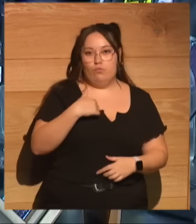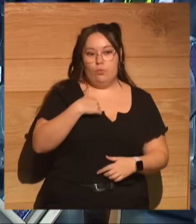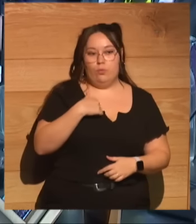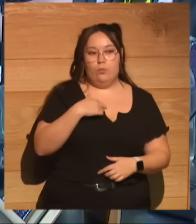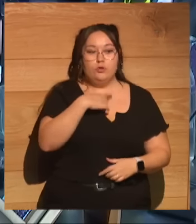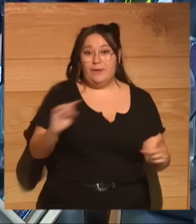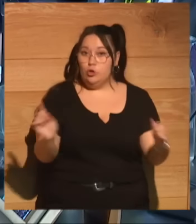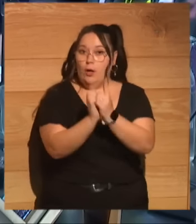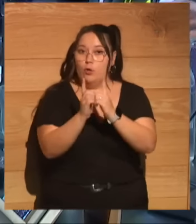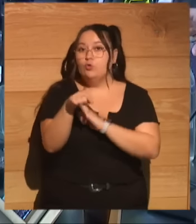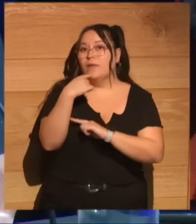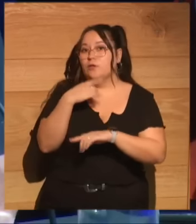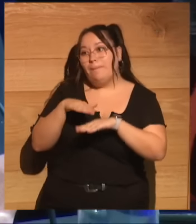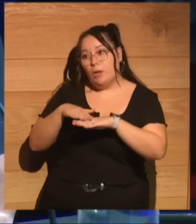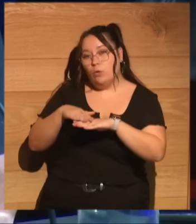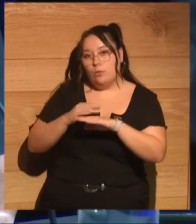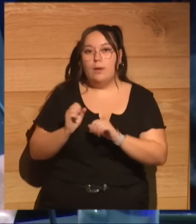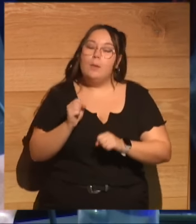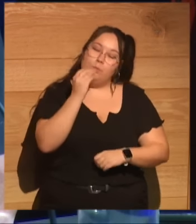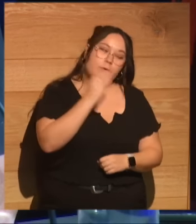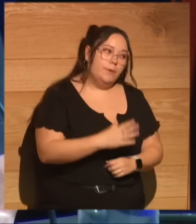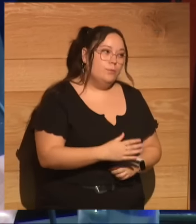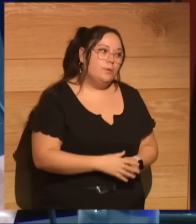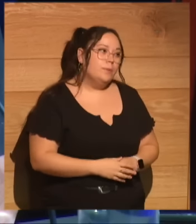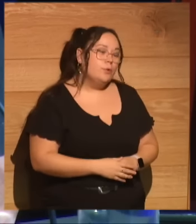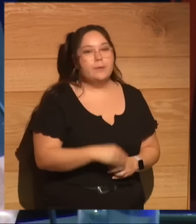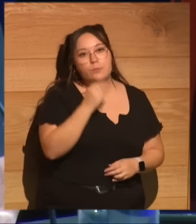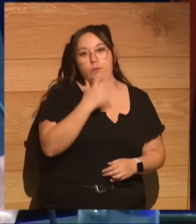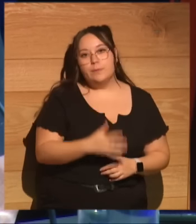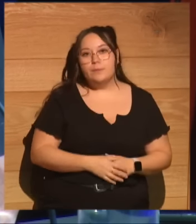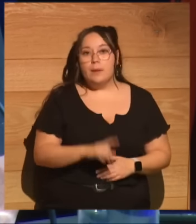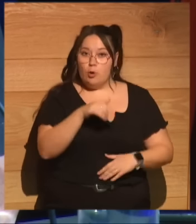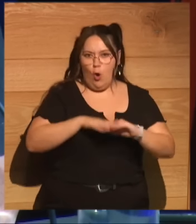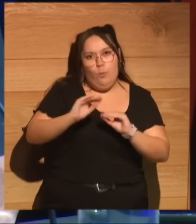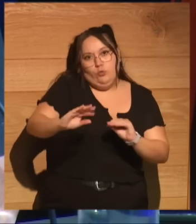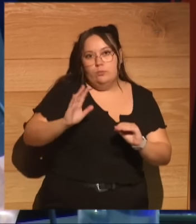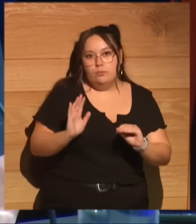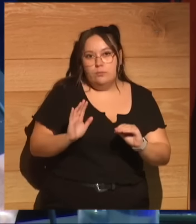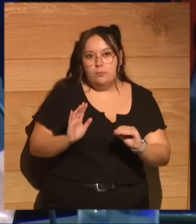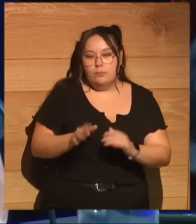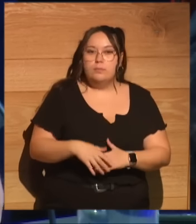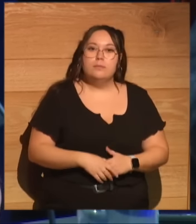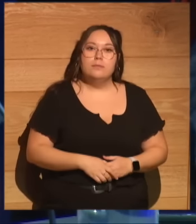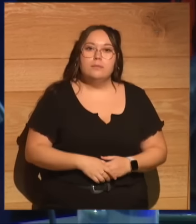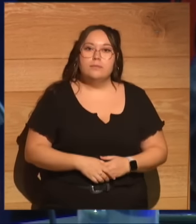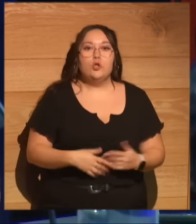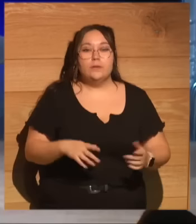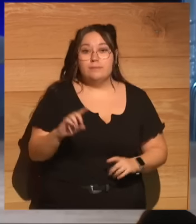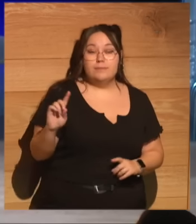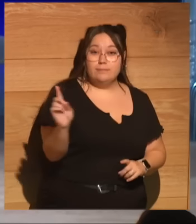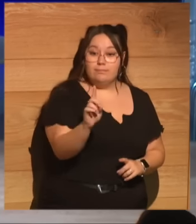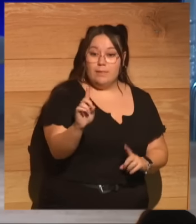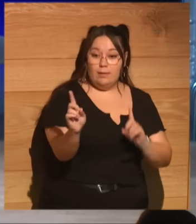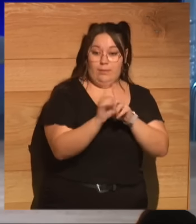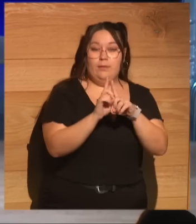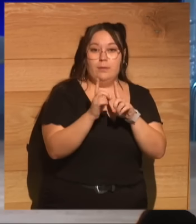habéis chocado y tú has dicho, disculpe. Y yo, muy bien, he dicho, perdón. Muy apropiado. Pero era su culpa, ¿qué quiero decir? Y entonces la persona con la